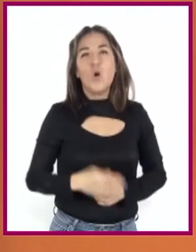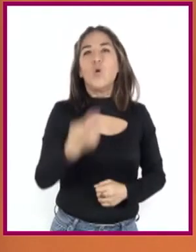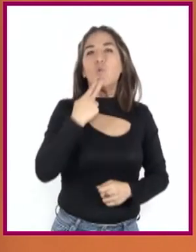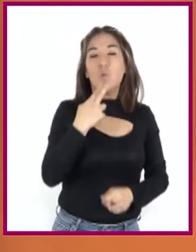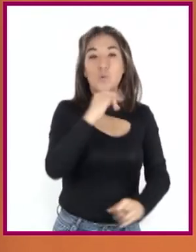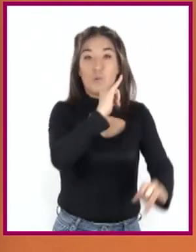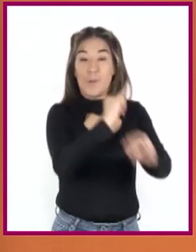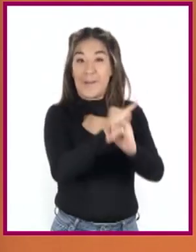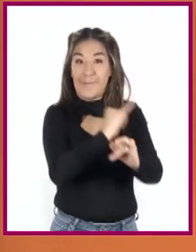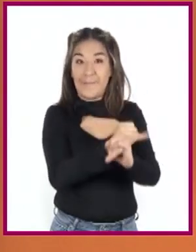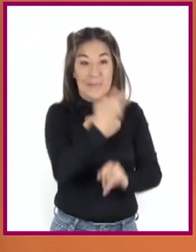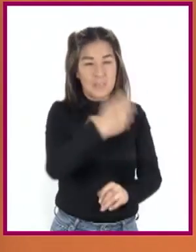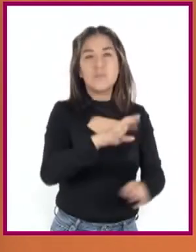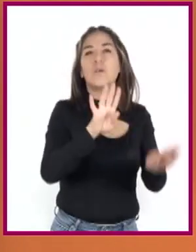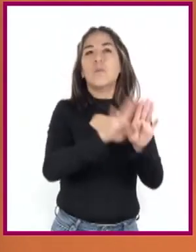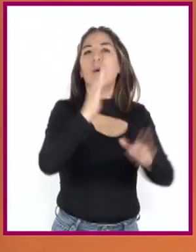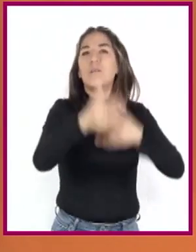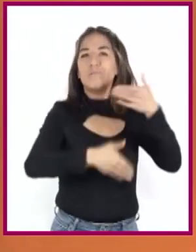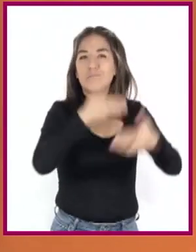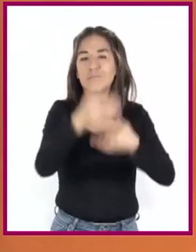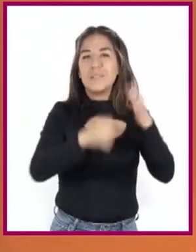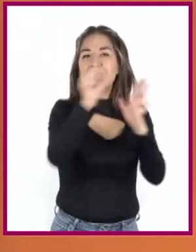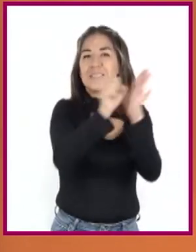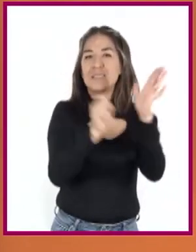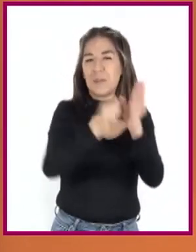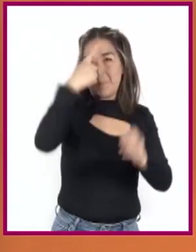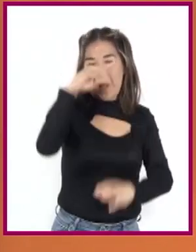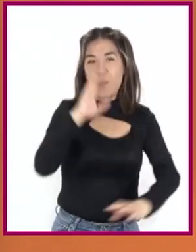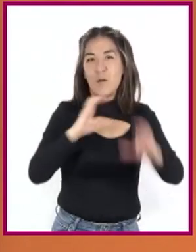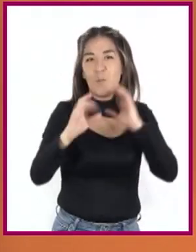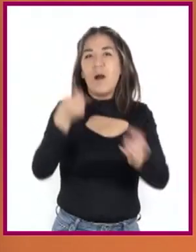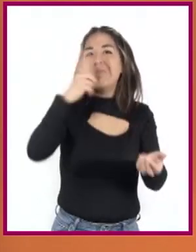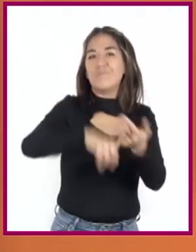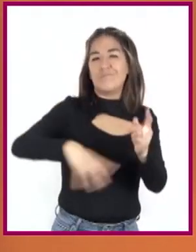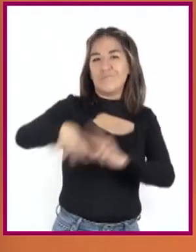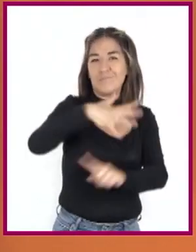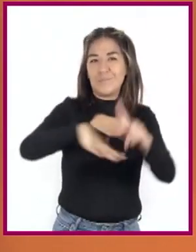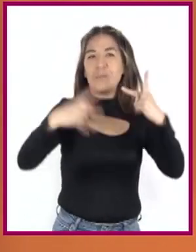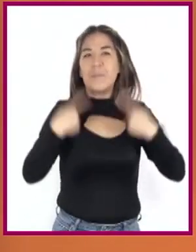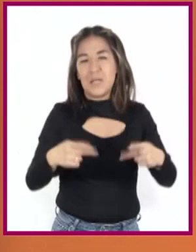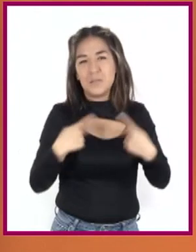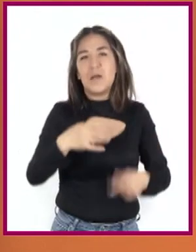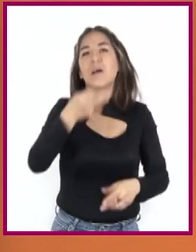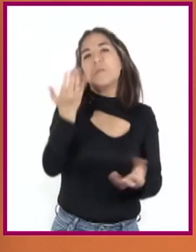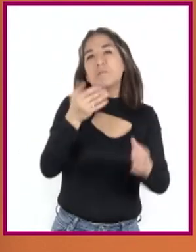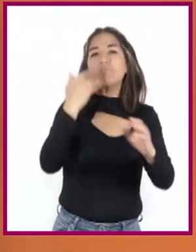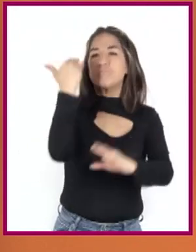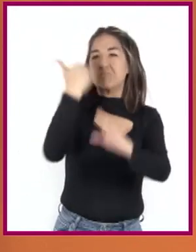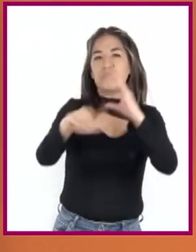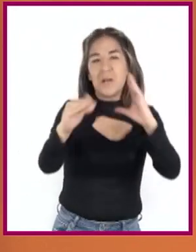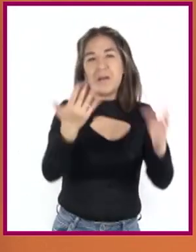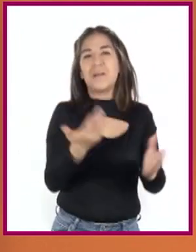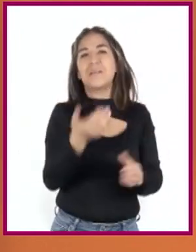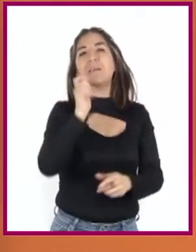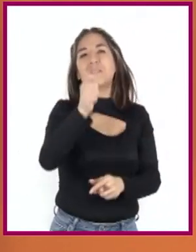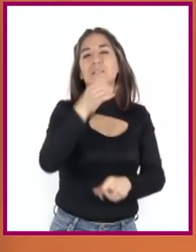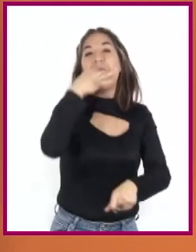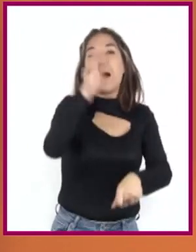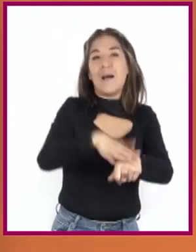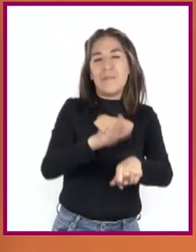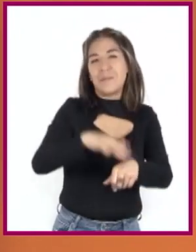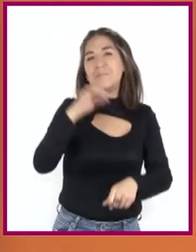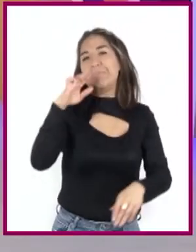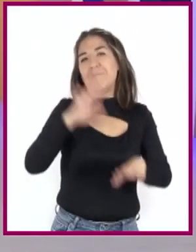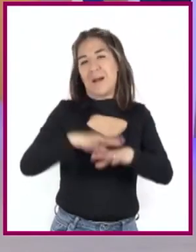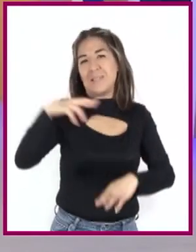uso de Internet desarrollan sistemas de comunicación entre usuarios, como los correos electrónicos y los servicios de mensajería